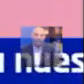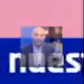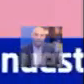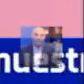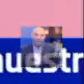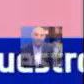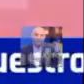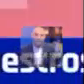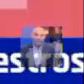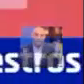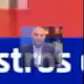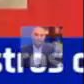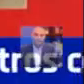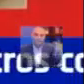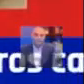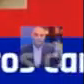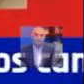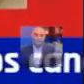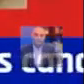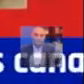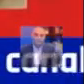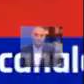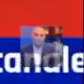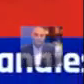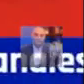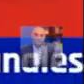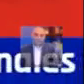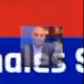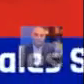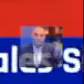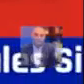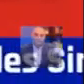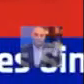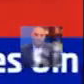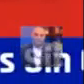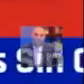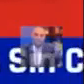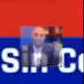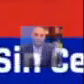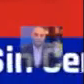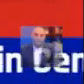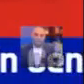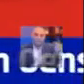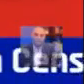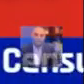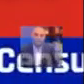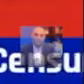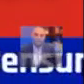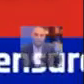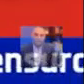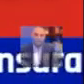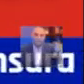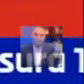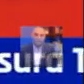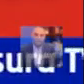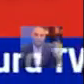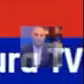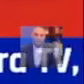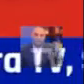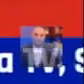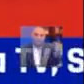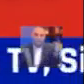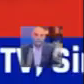soldados. Gracias, carnalito, gracias. Y precisamente más adelante en este espacio Sin Censura